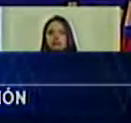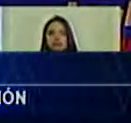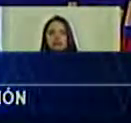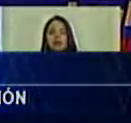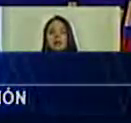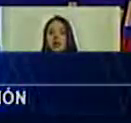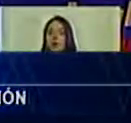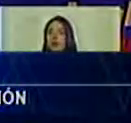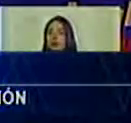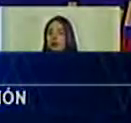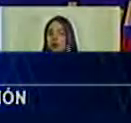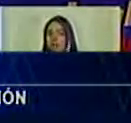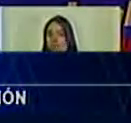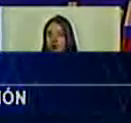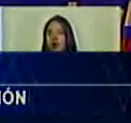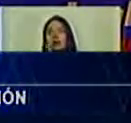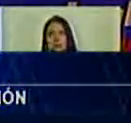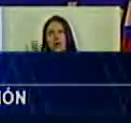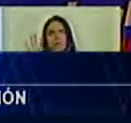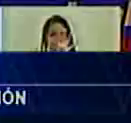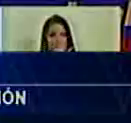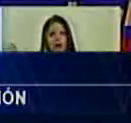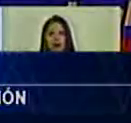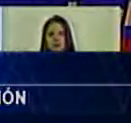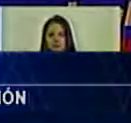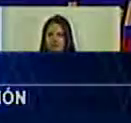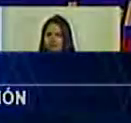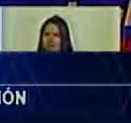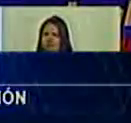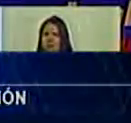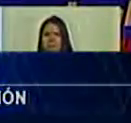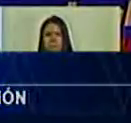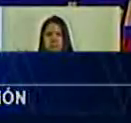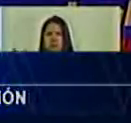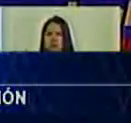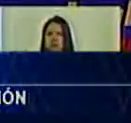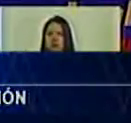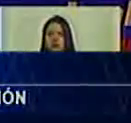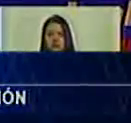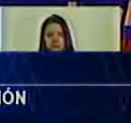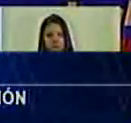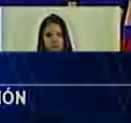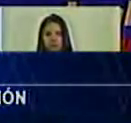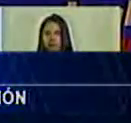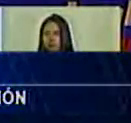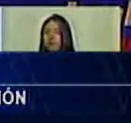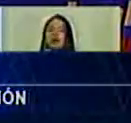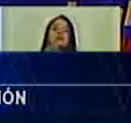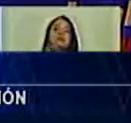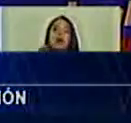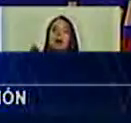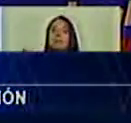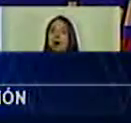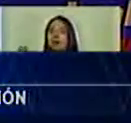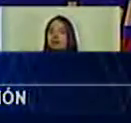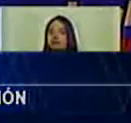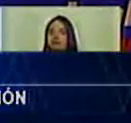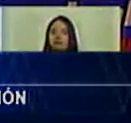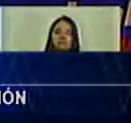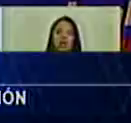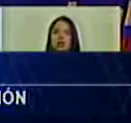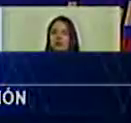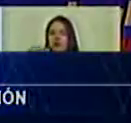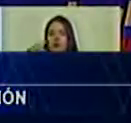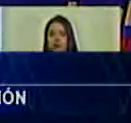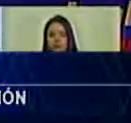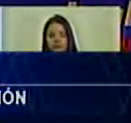nacional y mundial quejándose de la participación. A pesar del llamado a boicot electoral,